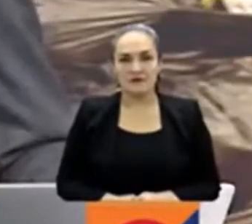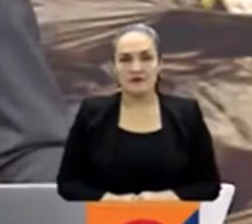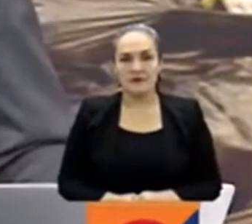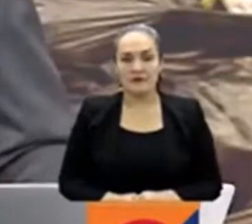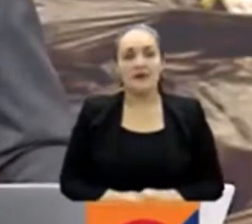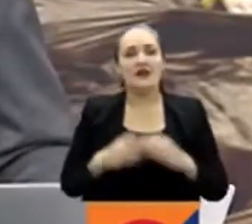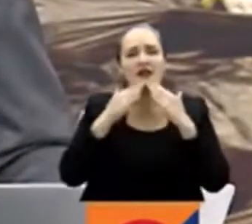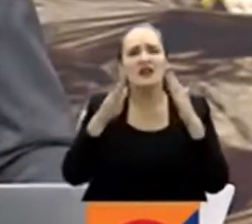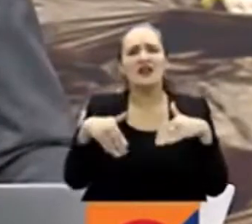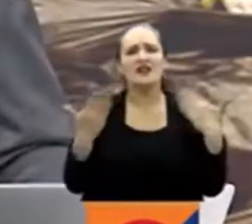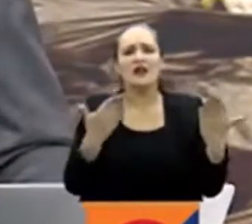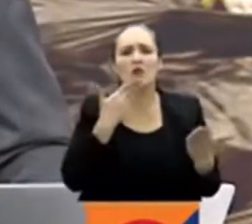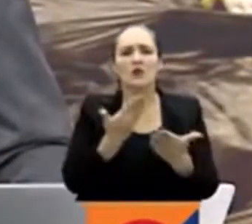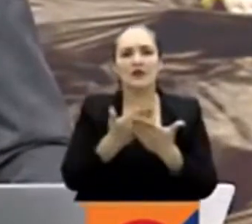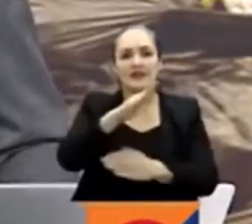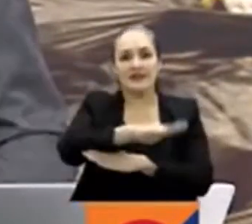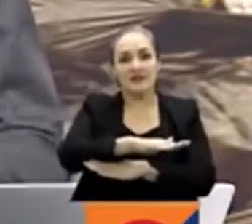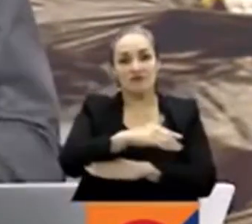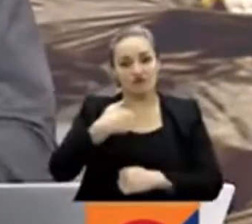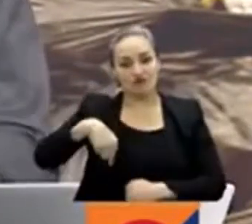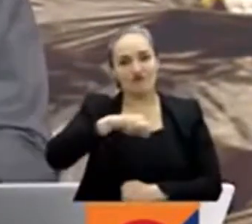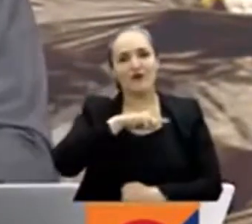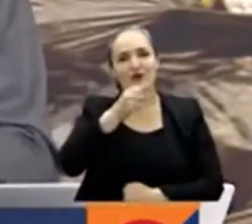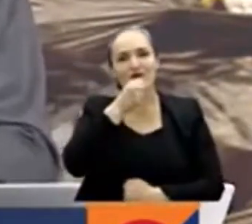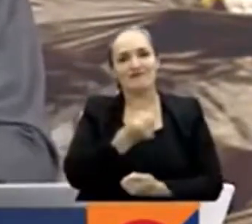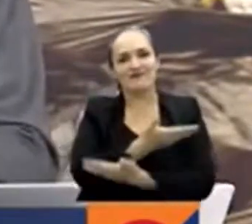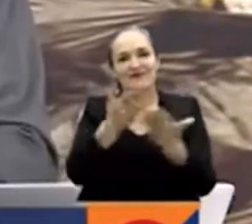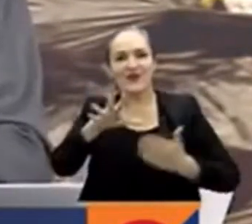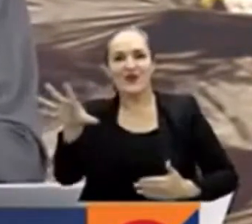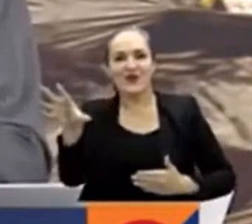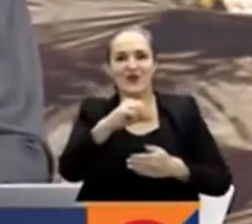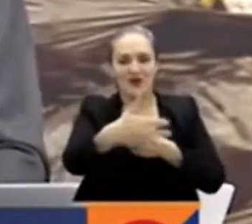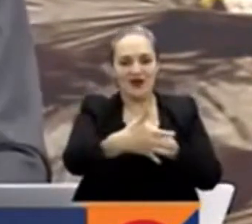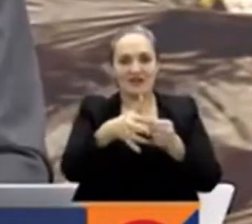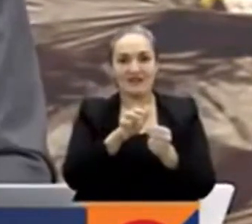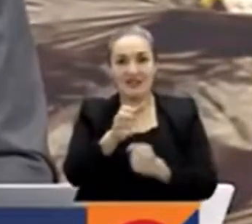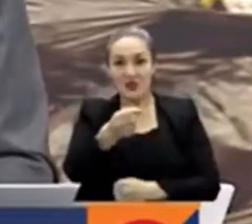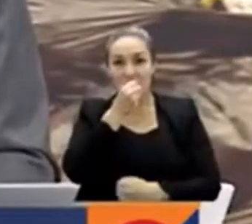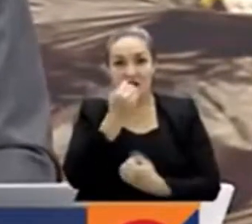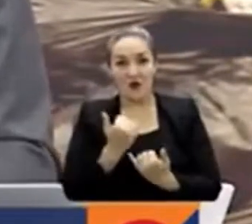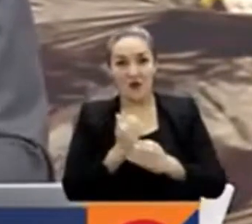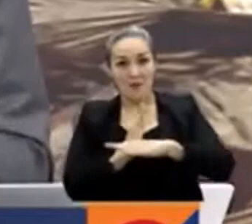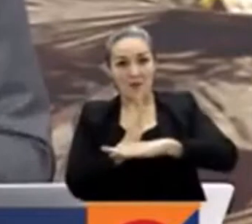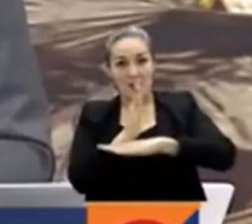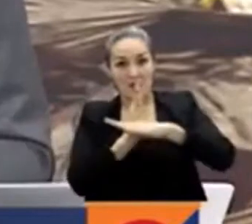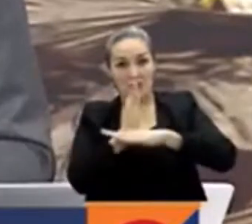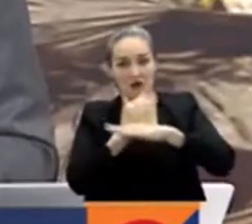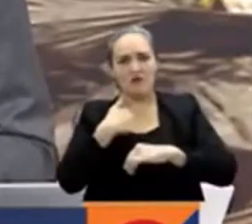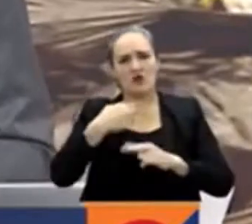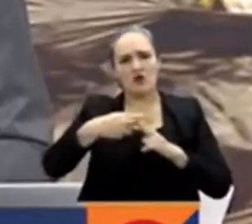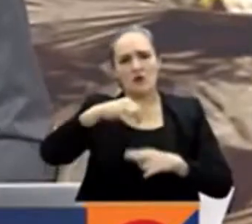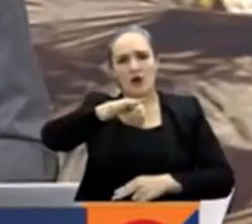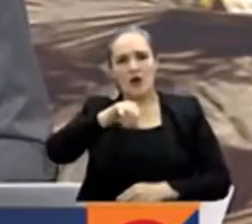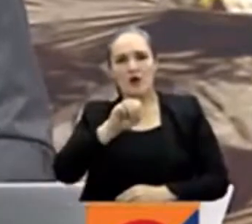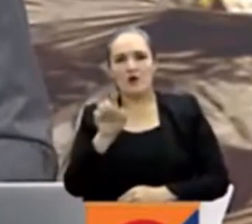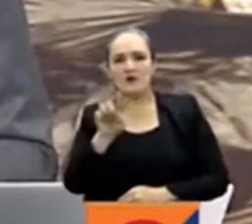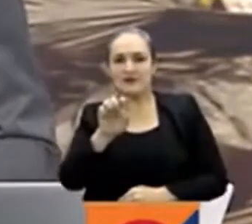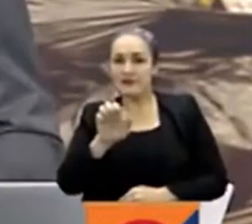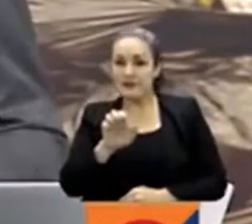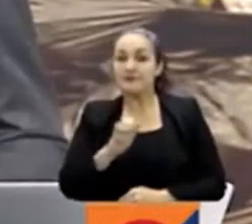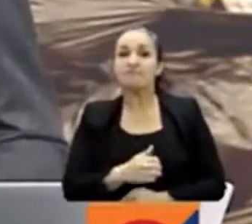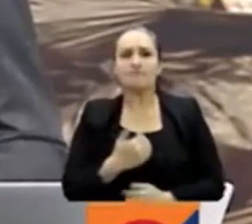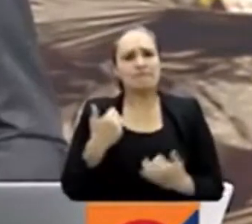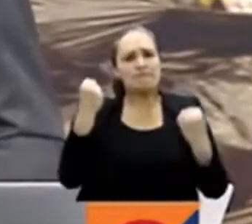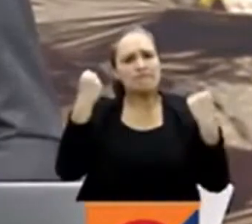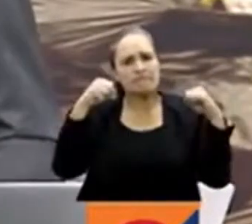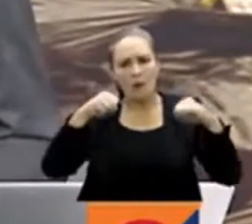¿Qué tal? Buenas tardes, somos el noticiero de todos, esto es RTVC Noticias del Mediodía y yo soy José Fernando Patiño. Sigue siendo preocupante el homicidio